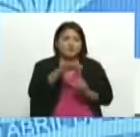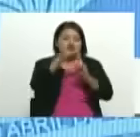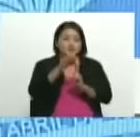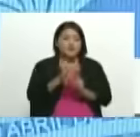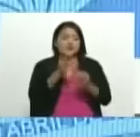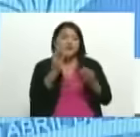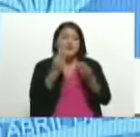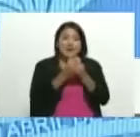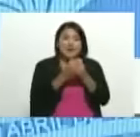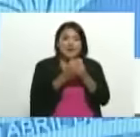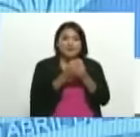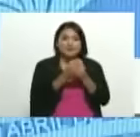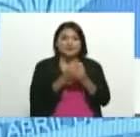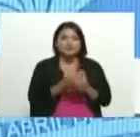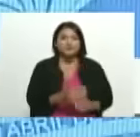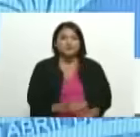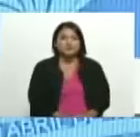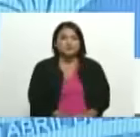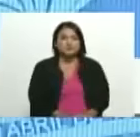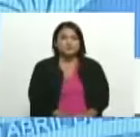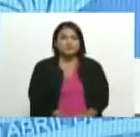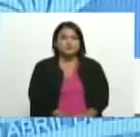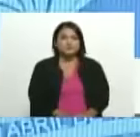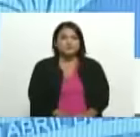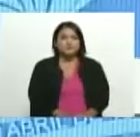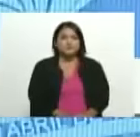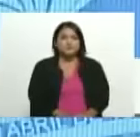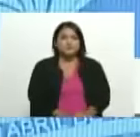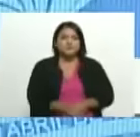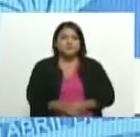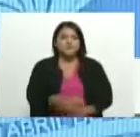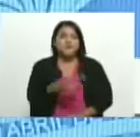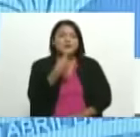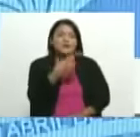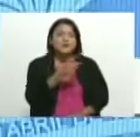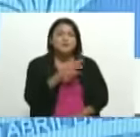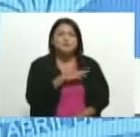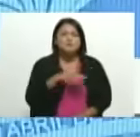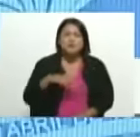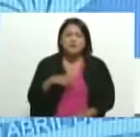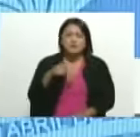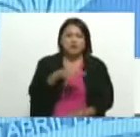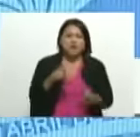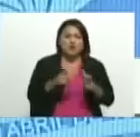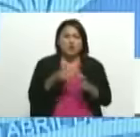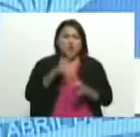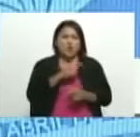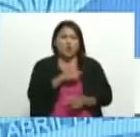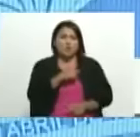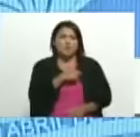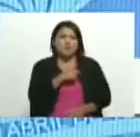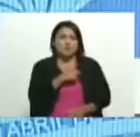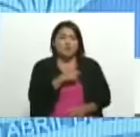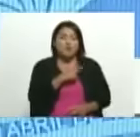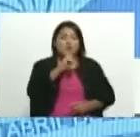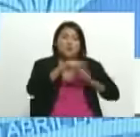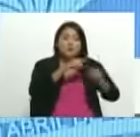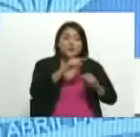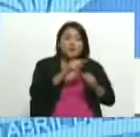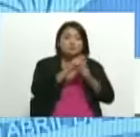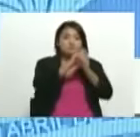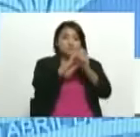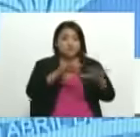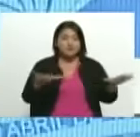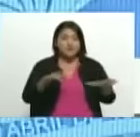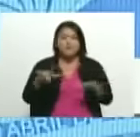Eugenio, Eugenio puso, no, este señor Rampersap no es miembro de la Comisión Nacional de Primaria. Y después borró el post. Aquí lo tengo, Eugenio.